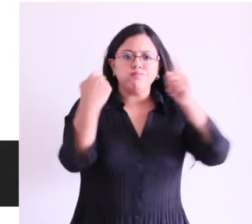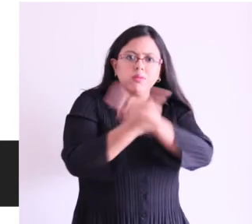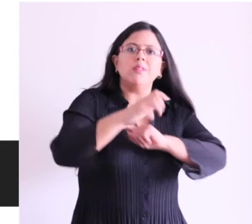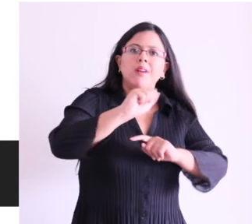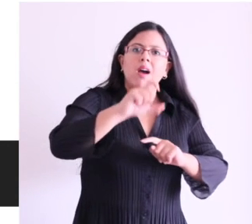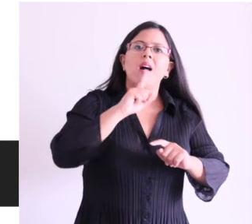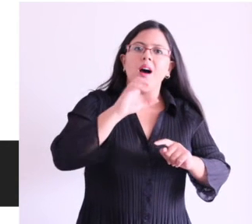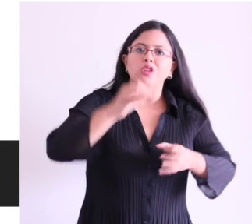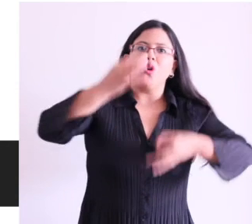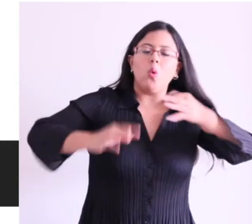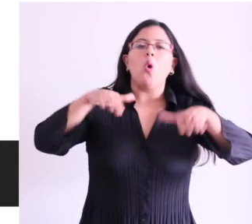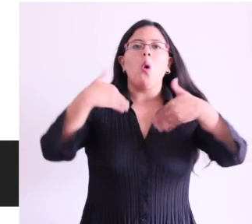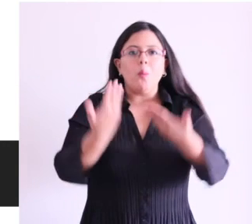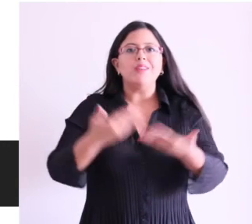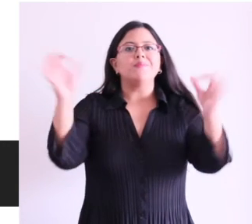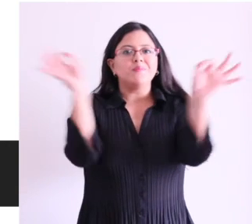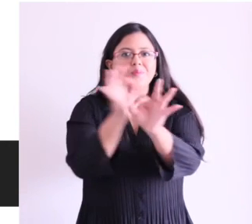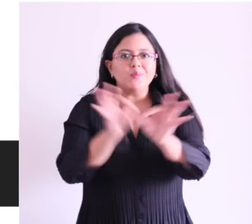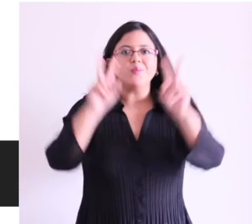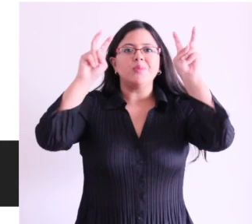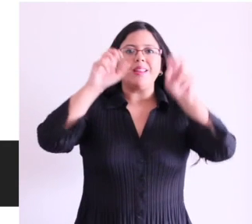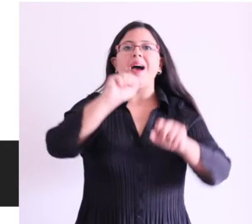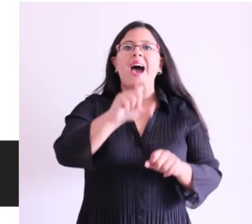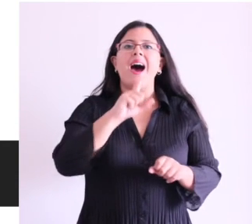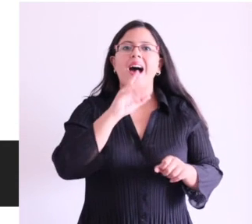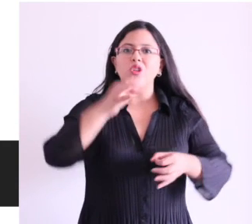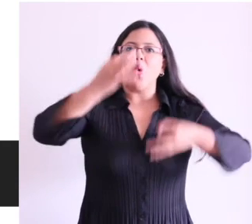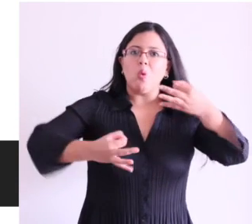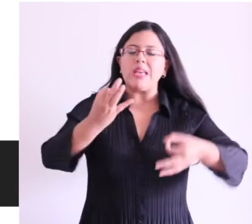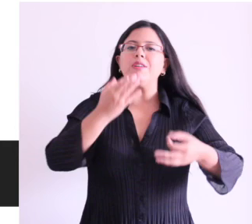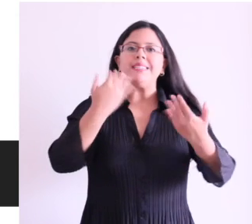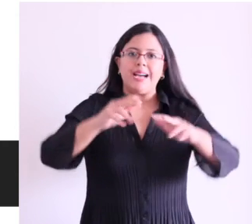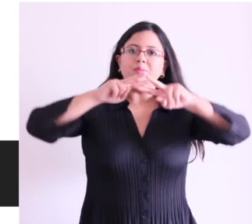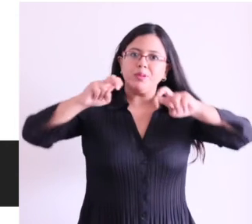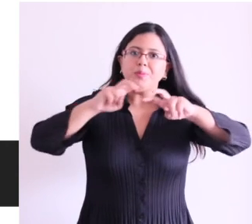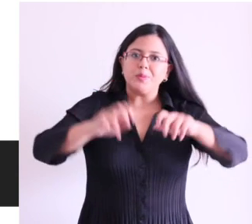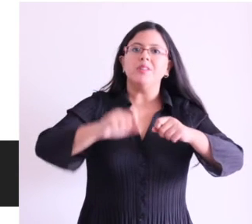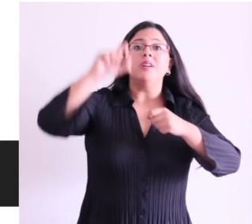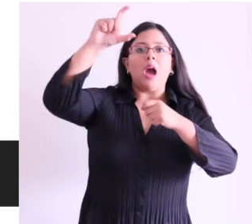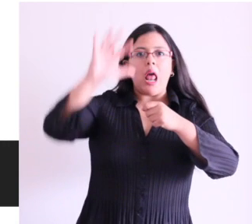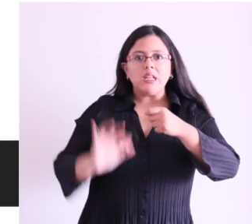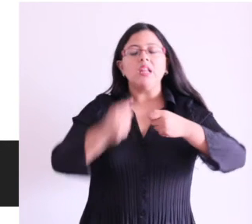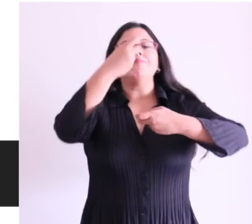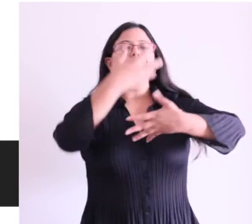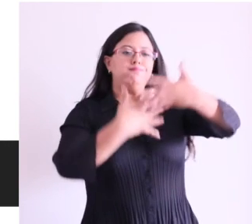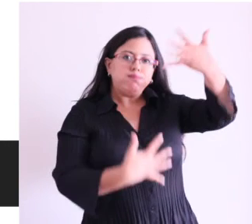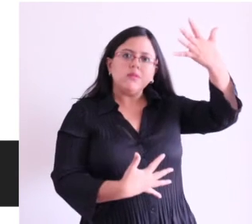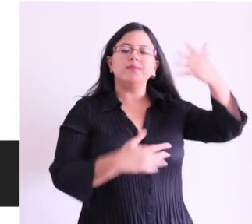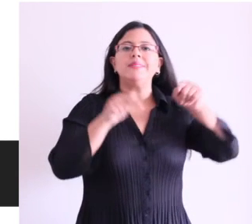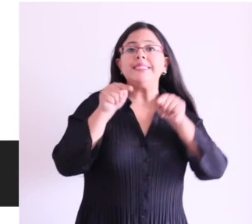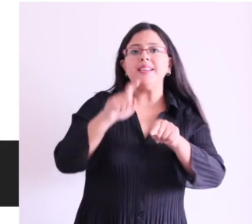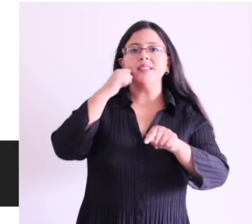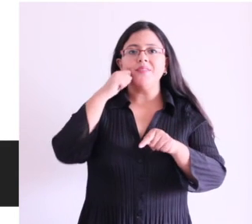al concepto de acto jurídico y analizamos su clasificación, la clasificación en este caso establecida